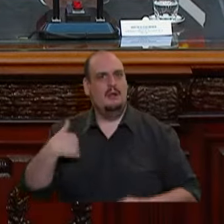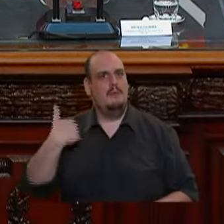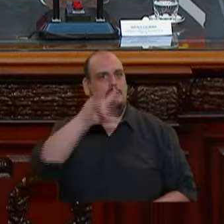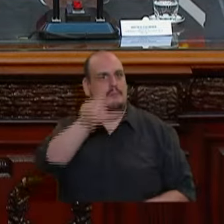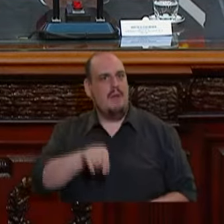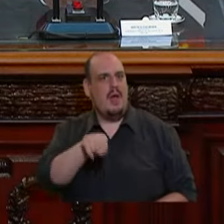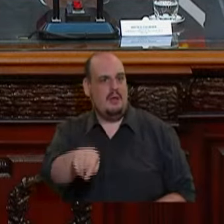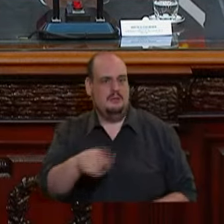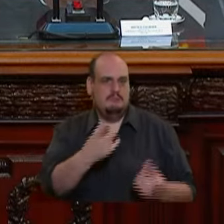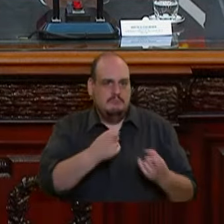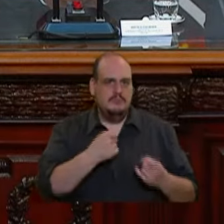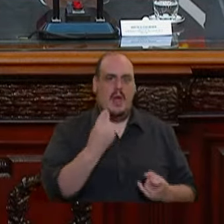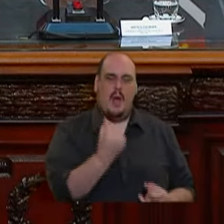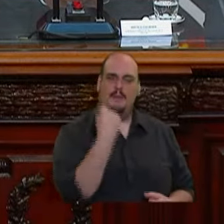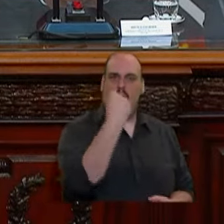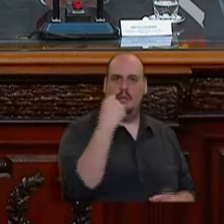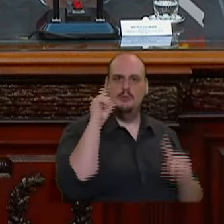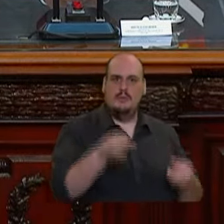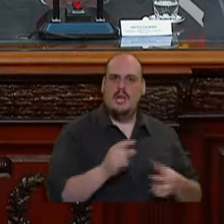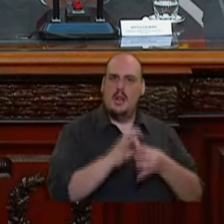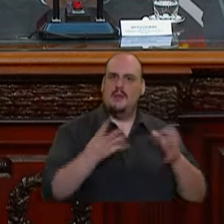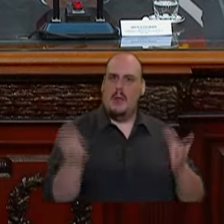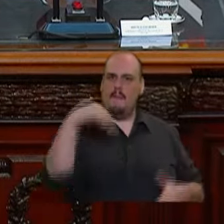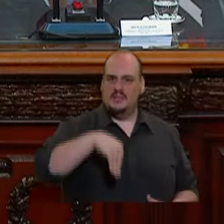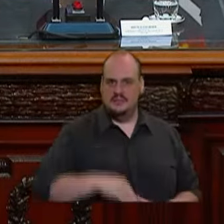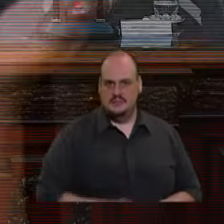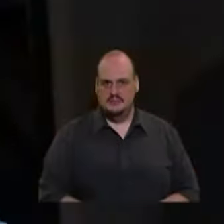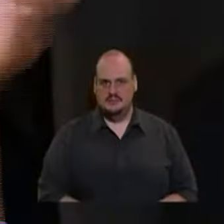es más capitalismo y más libertad.